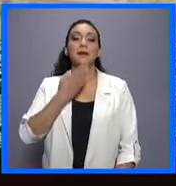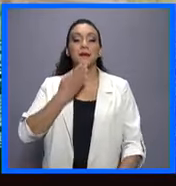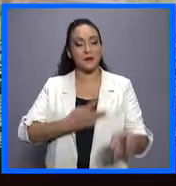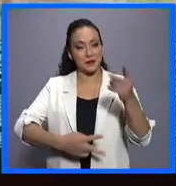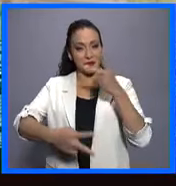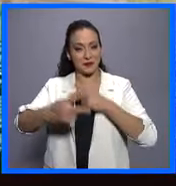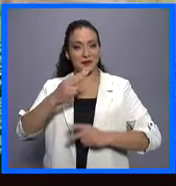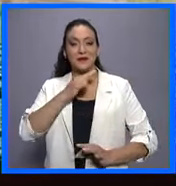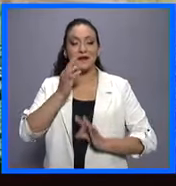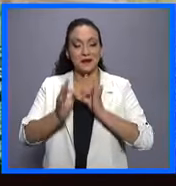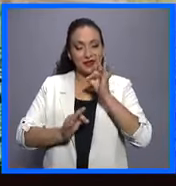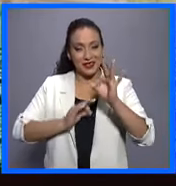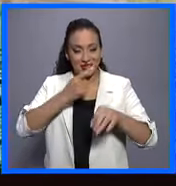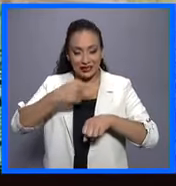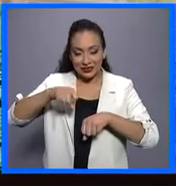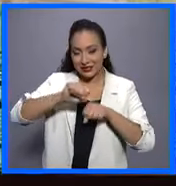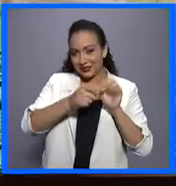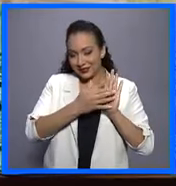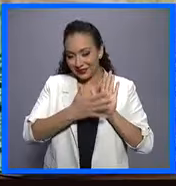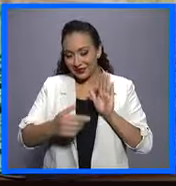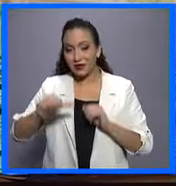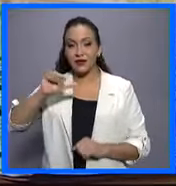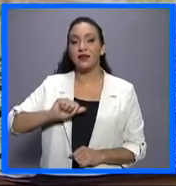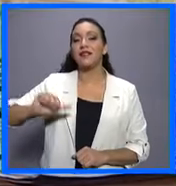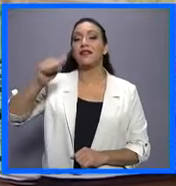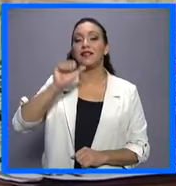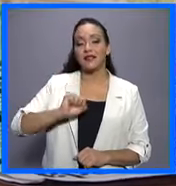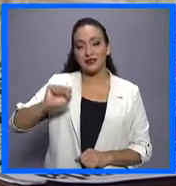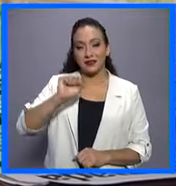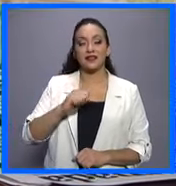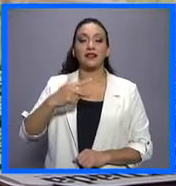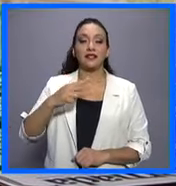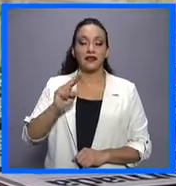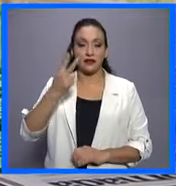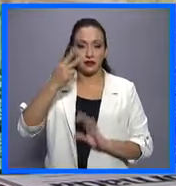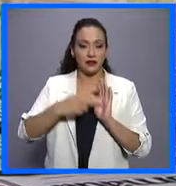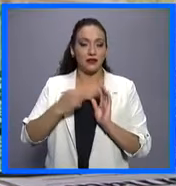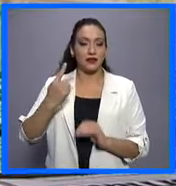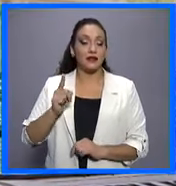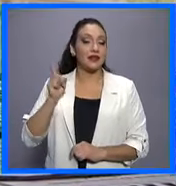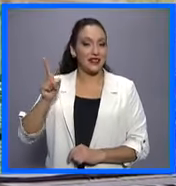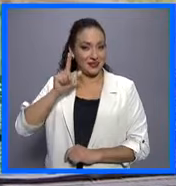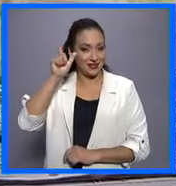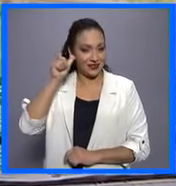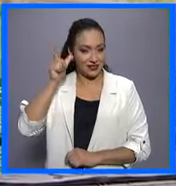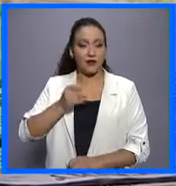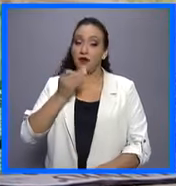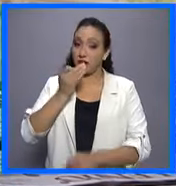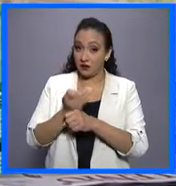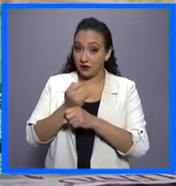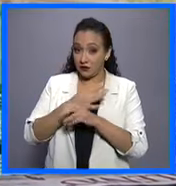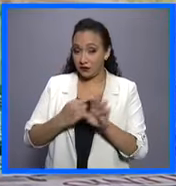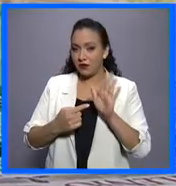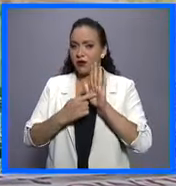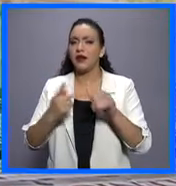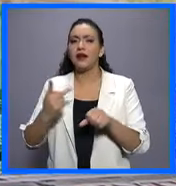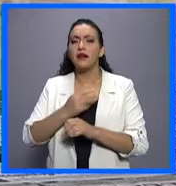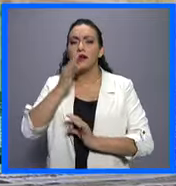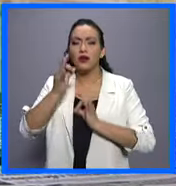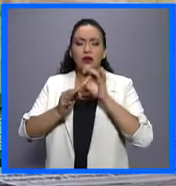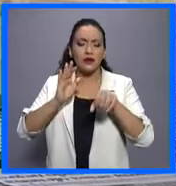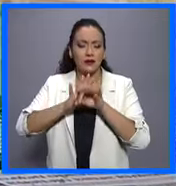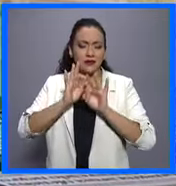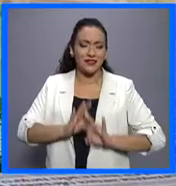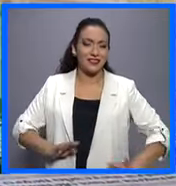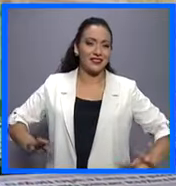Bienvenidos a Semanario Judicial en este sábado 8 de noviembre de 2025. Soy Laura Murillo y en los próximos minutos le presentaré